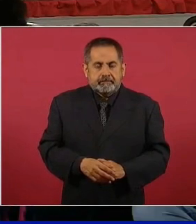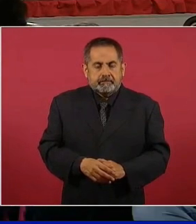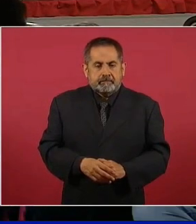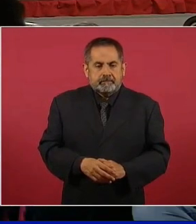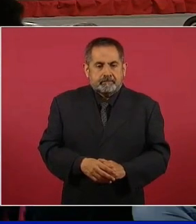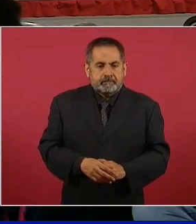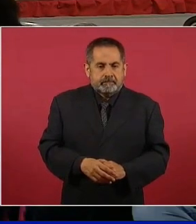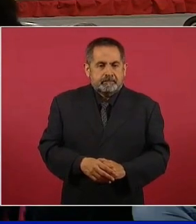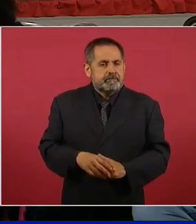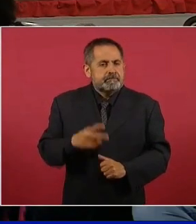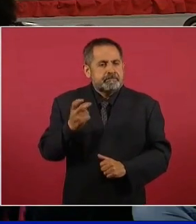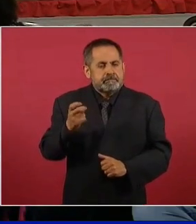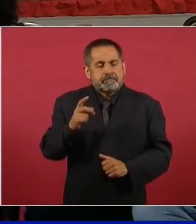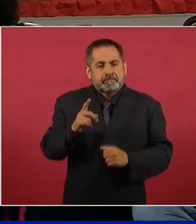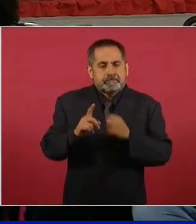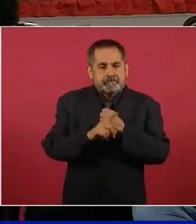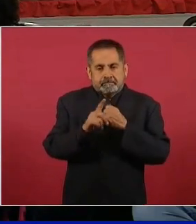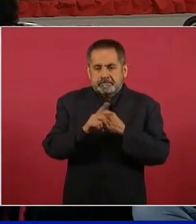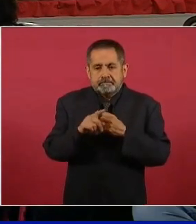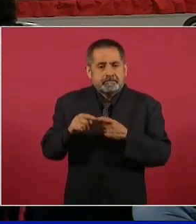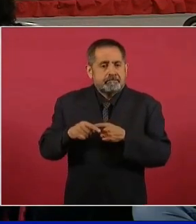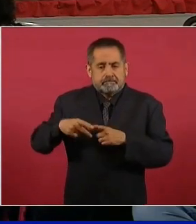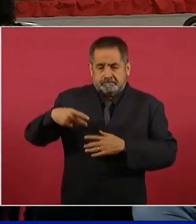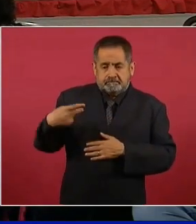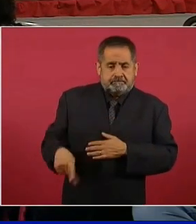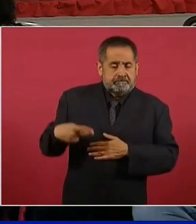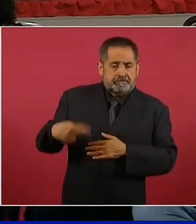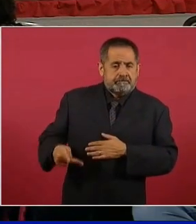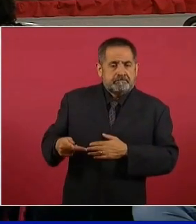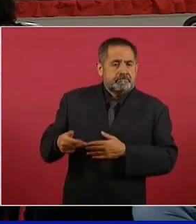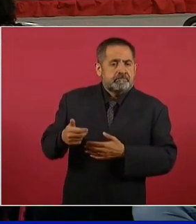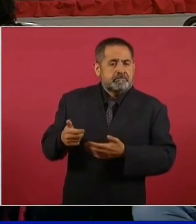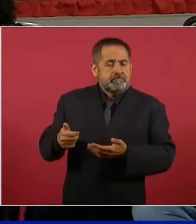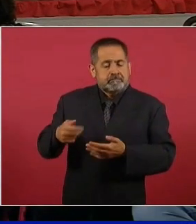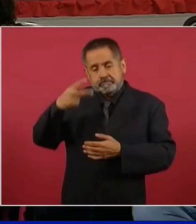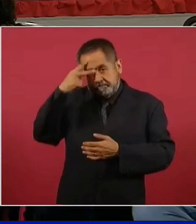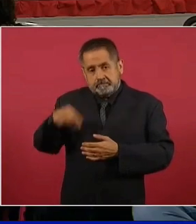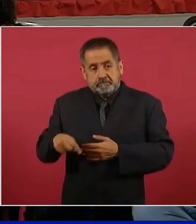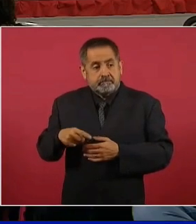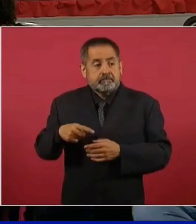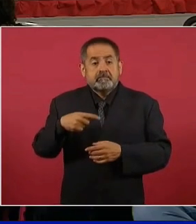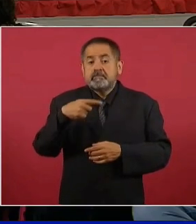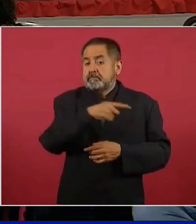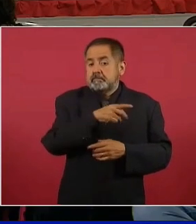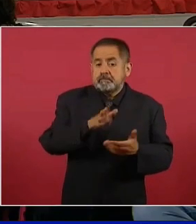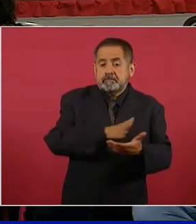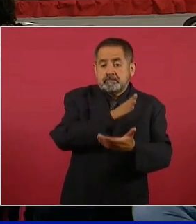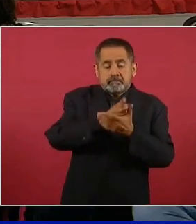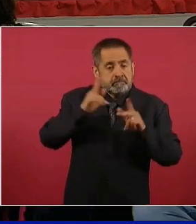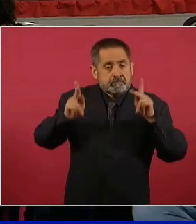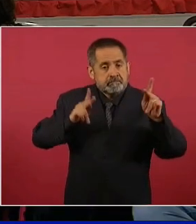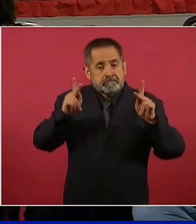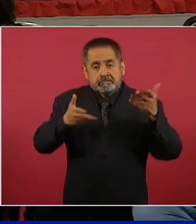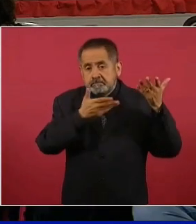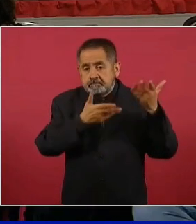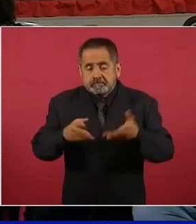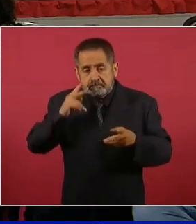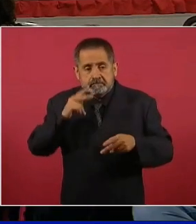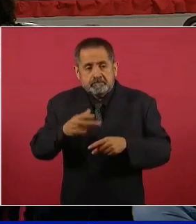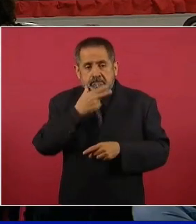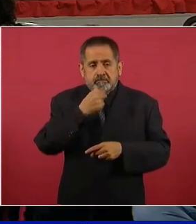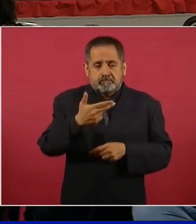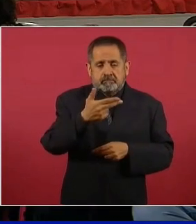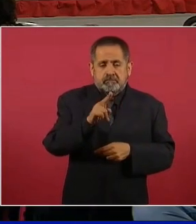Sí, es un problema endémico. Cuando visitó estas tierras el barón